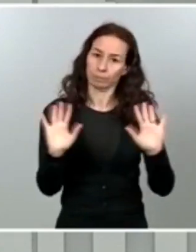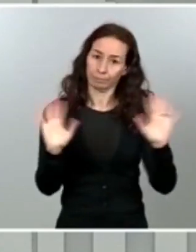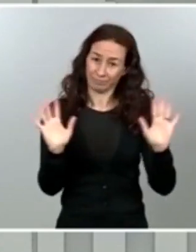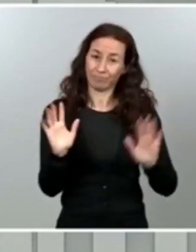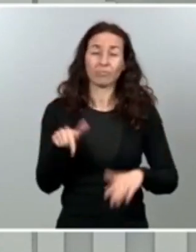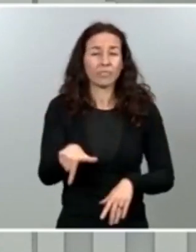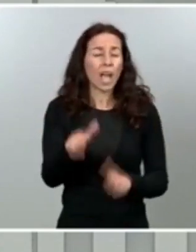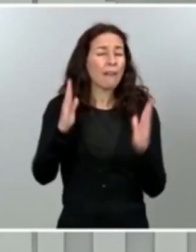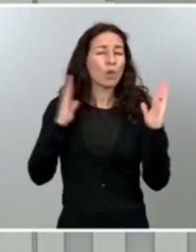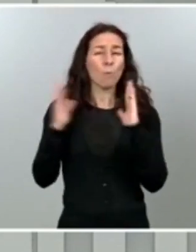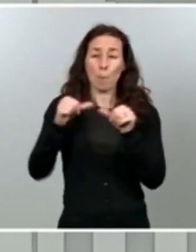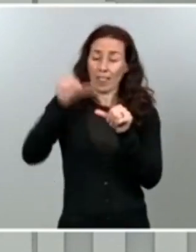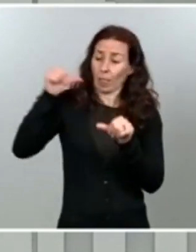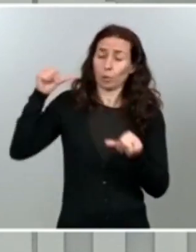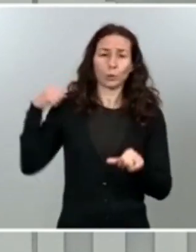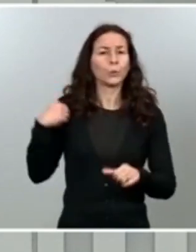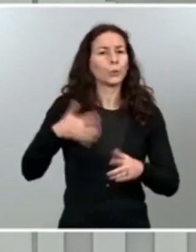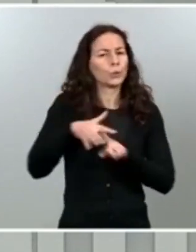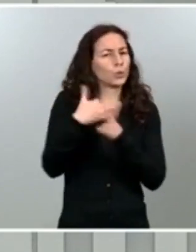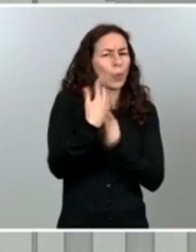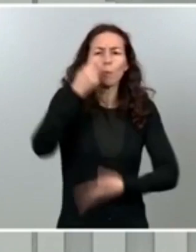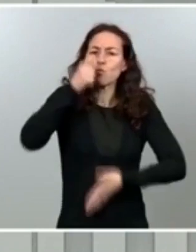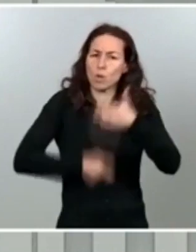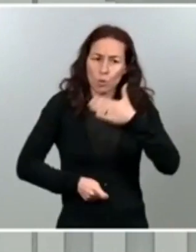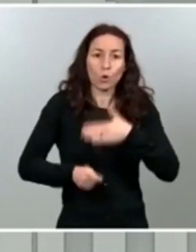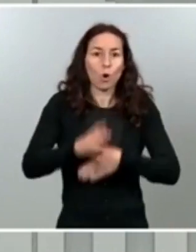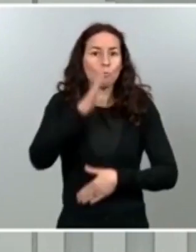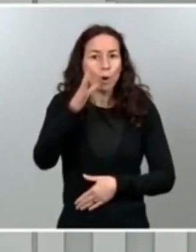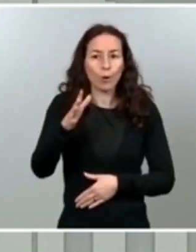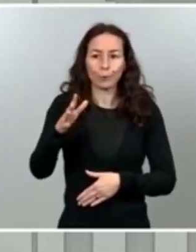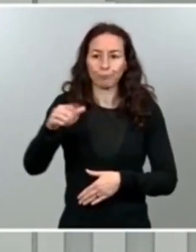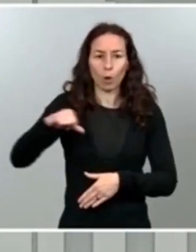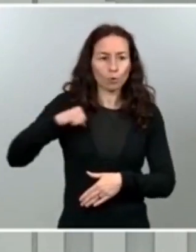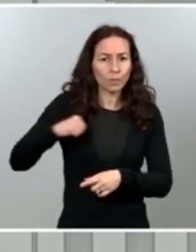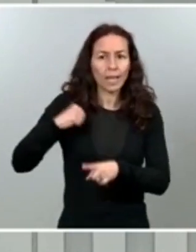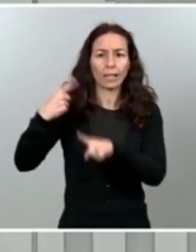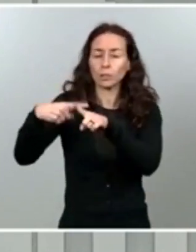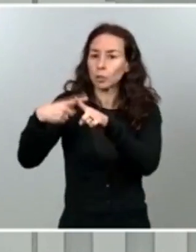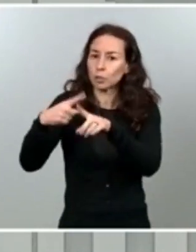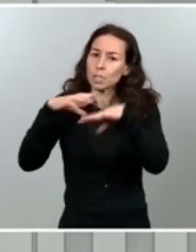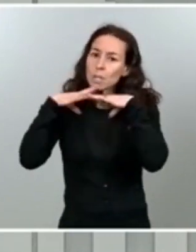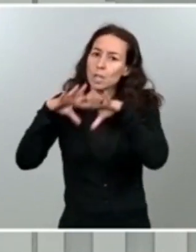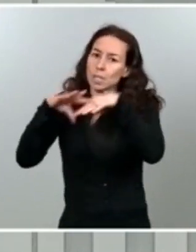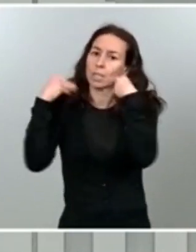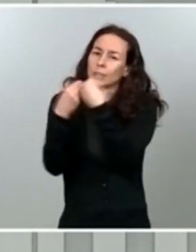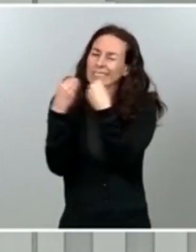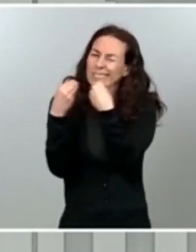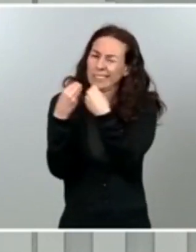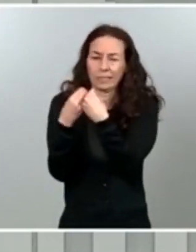muy cerca de su límite de capacidad y en algunos casos se ha llegado incluso a superar en algunos puntos